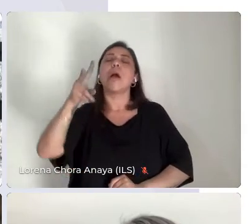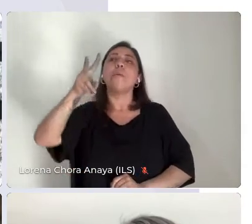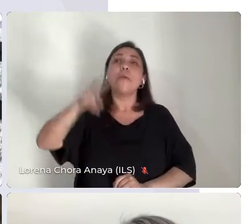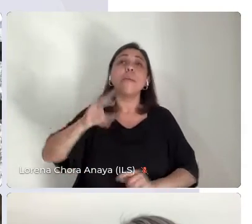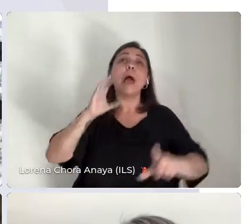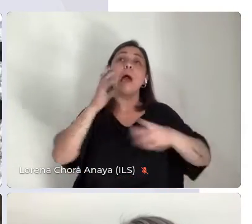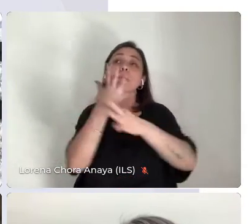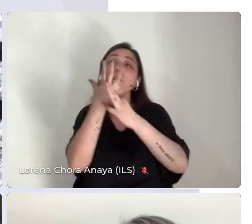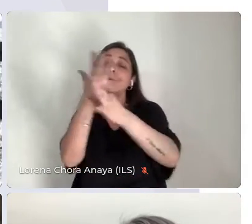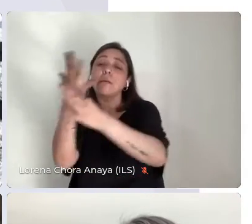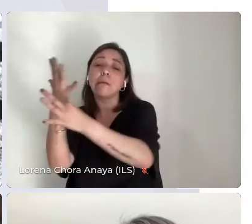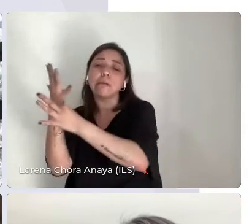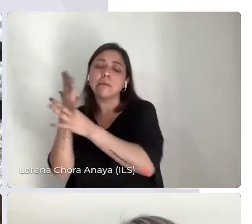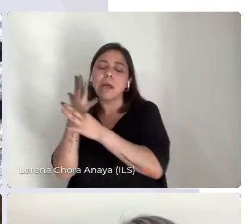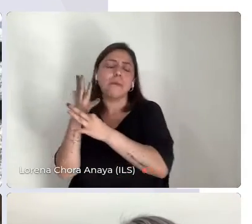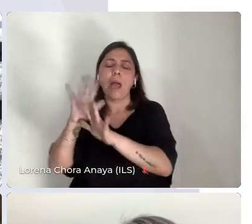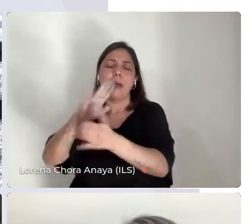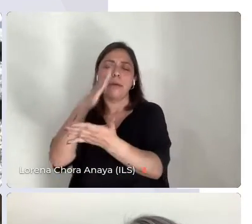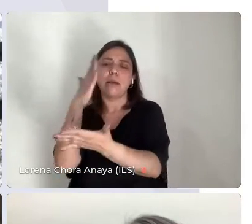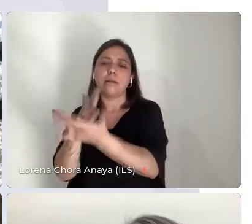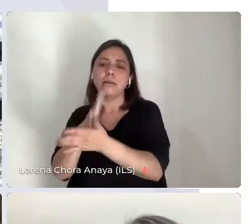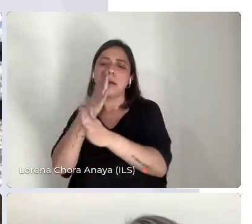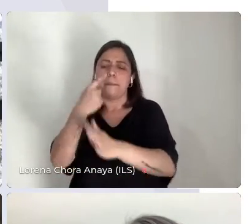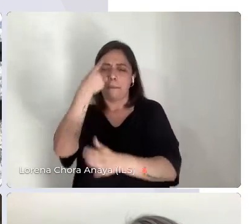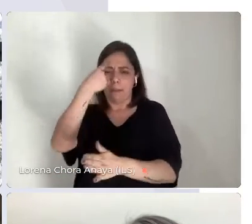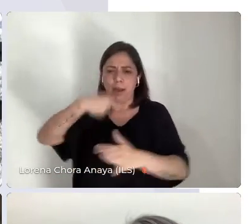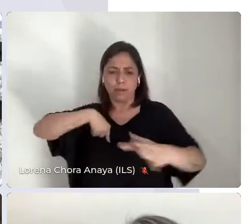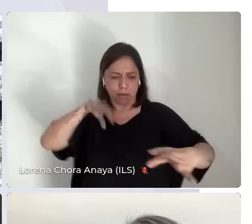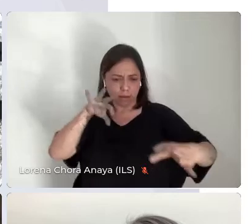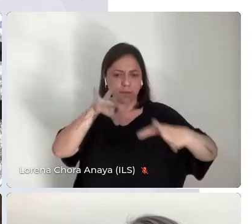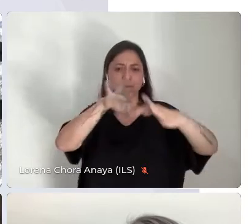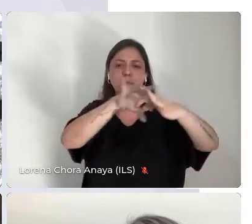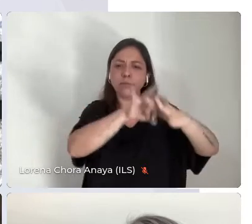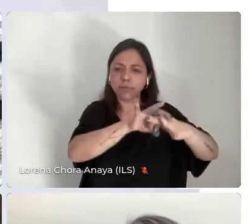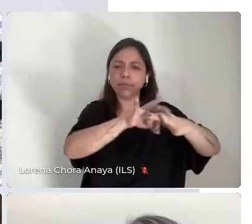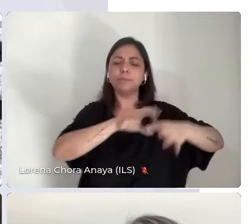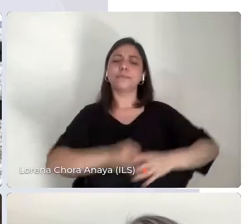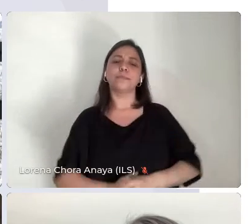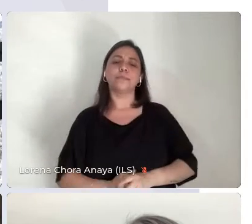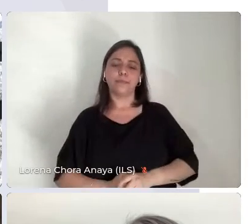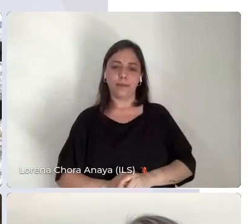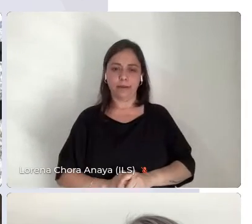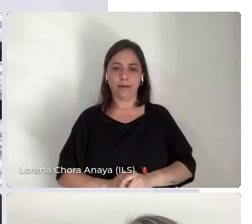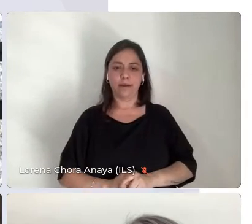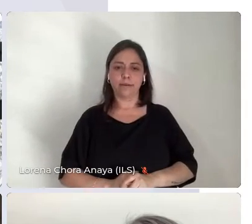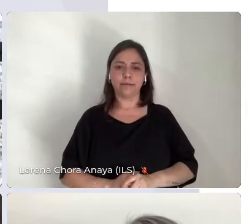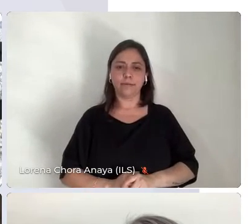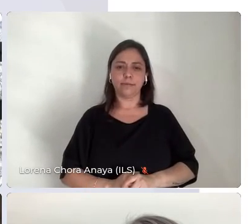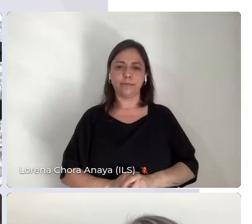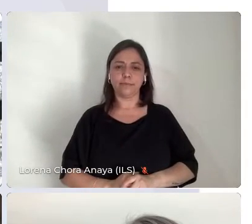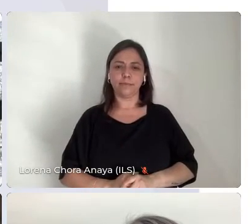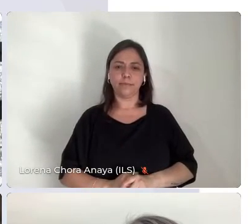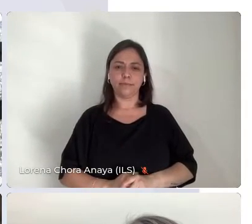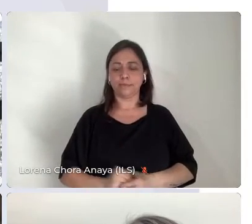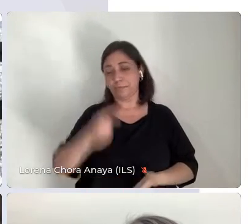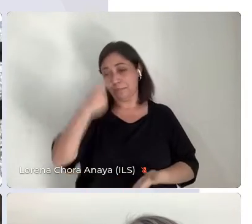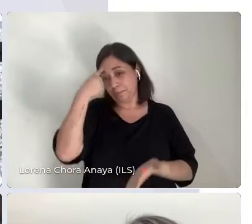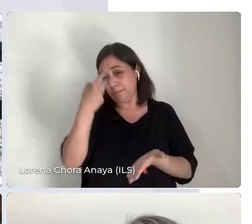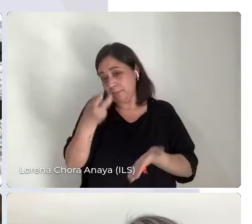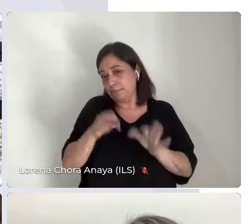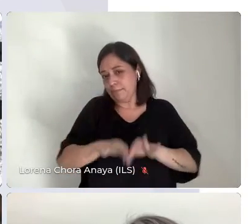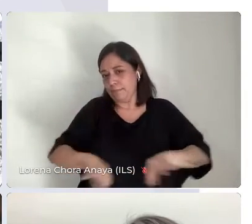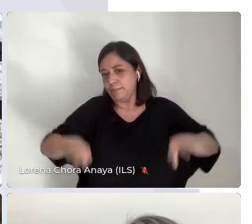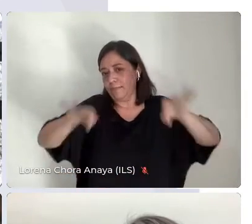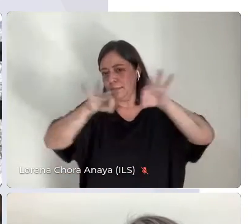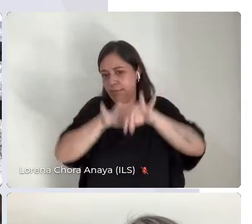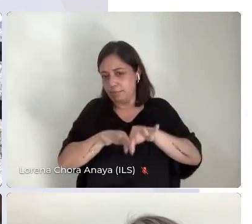para poder, digamos, adaptarnos precisamente a ese aprendizaje del territorio. Entonces, la última cosa sería esa, como tratar de copiar modelos y no estar